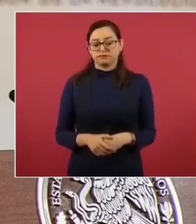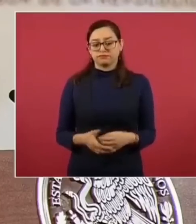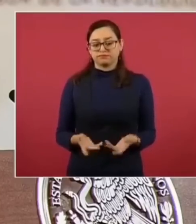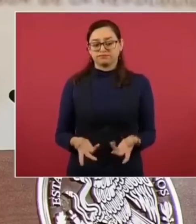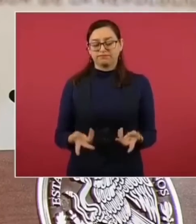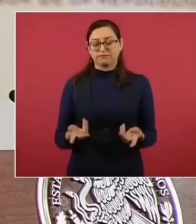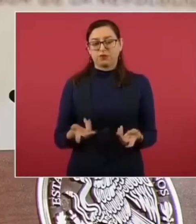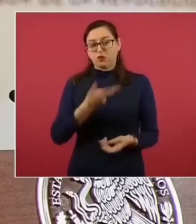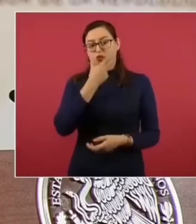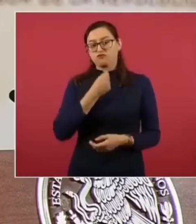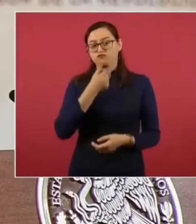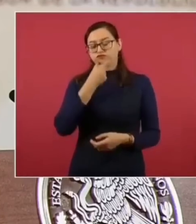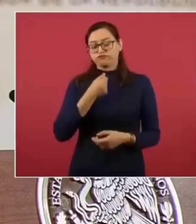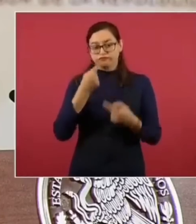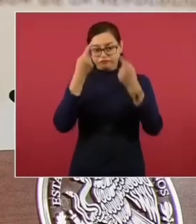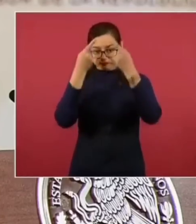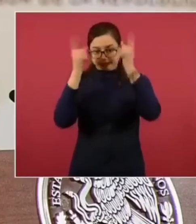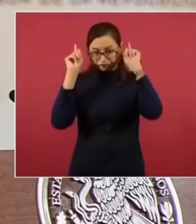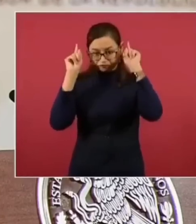marinos.